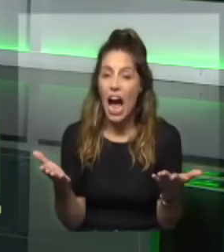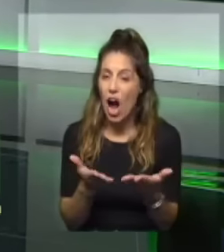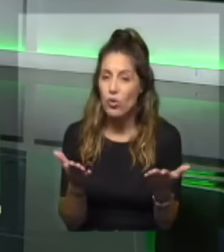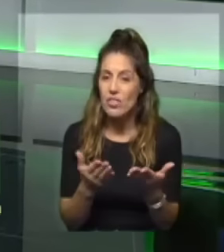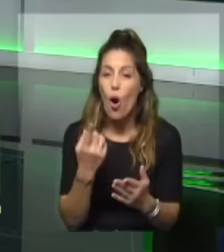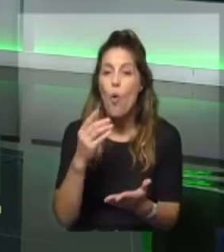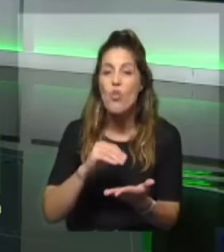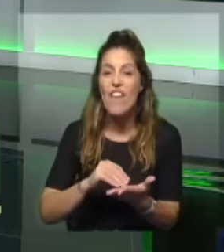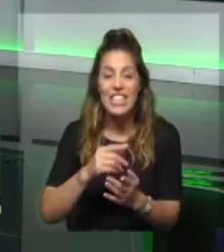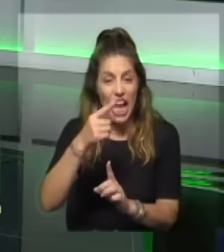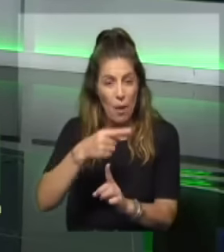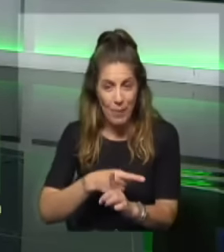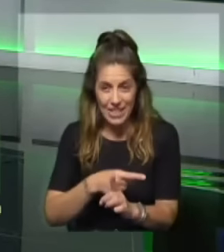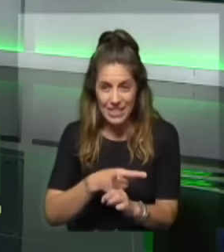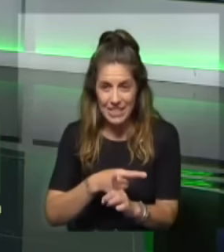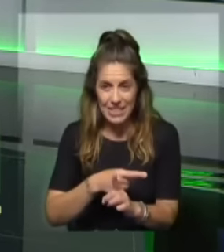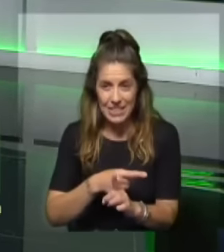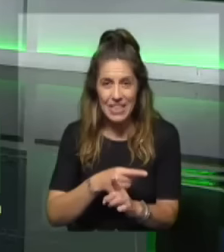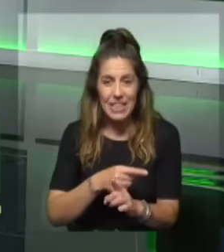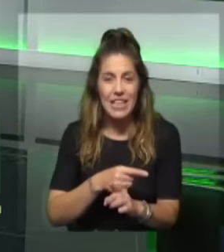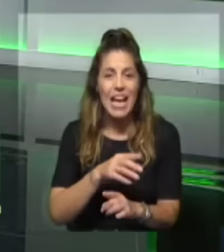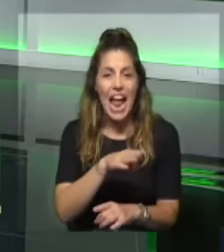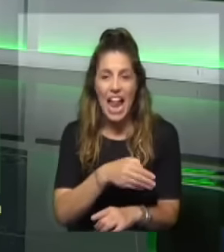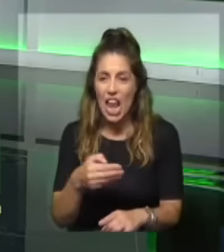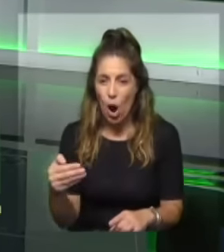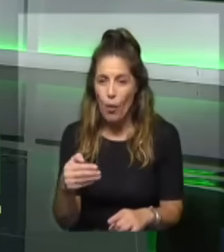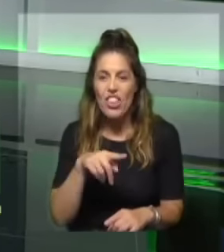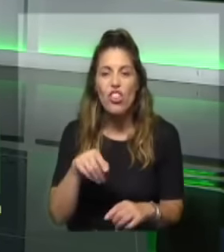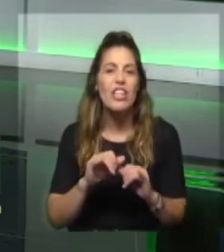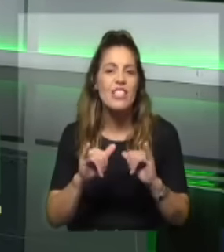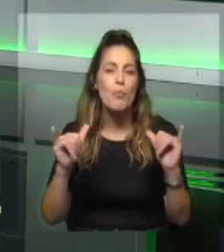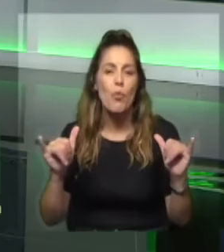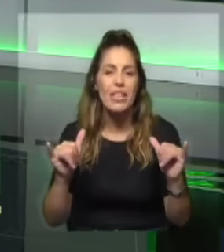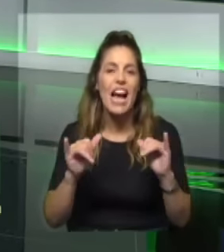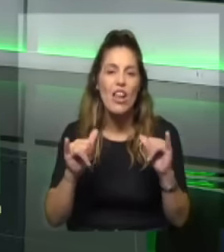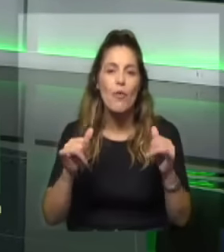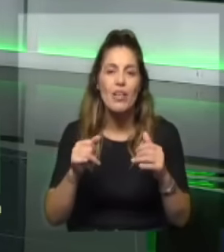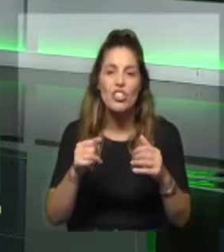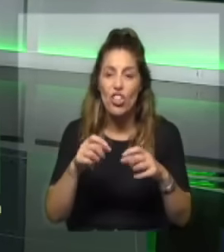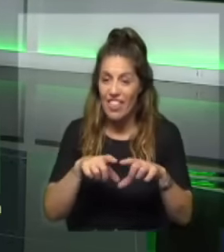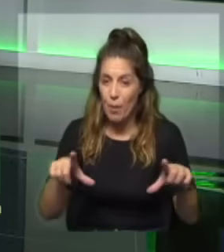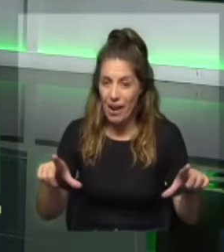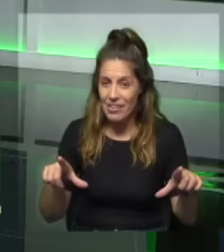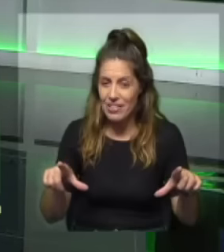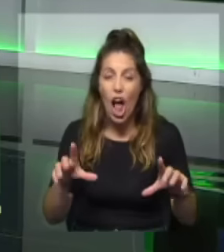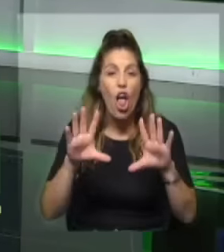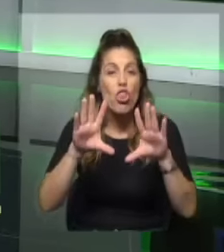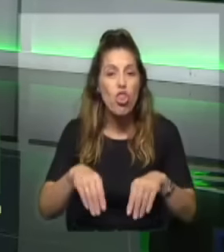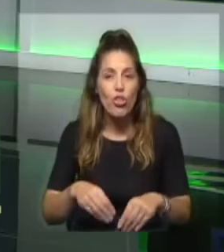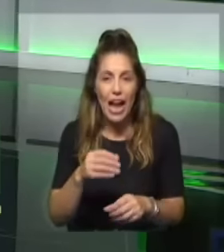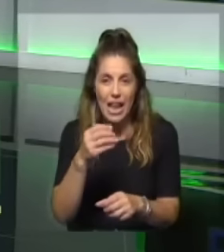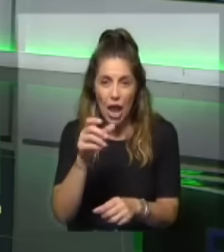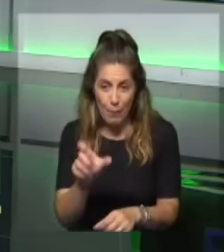al menos una vez al mes en los sitios electrónicos en los que se publica la información de transparencia activa esto significa que todas las personas